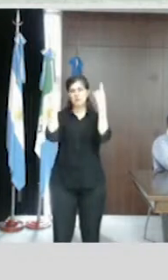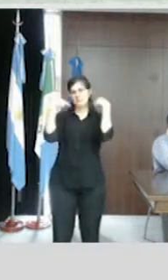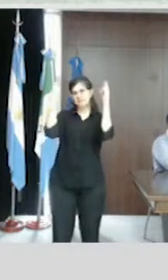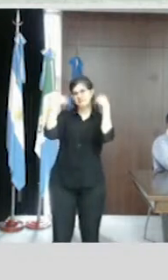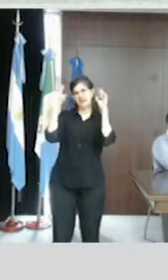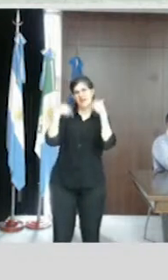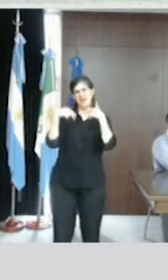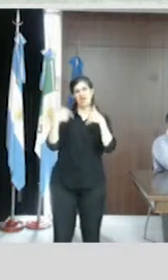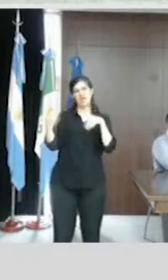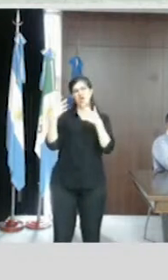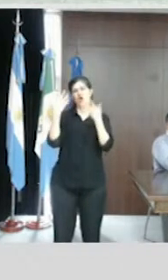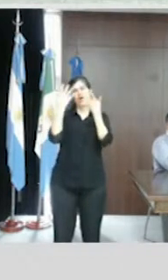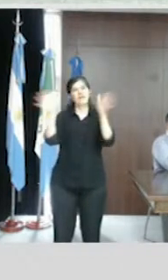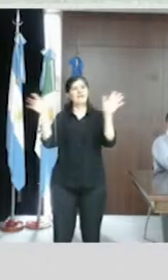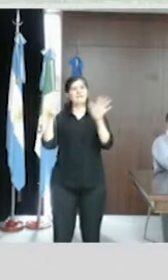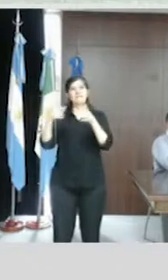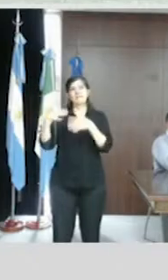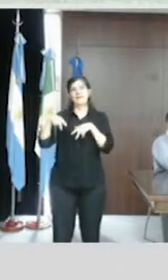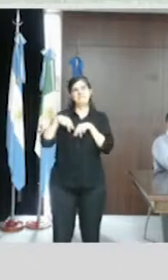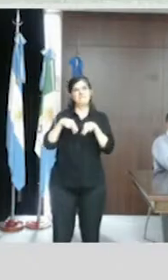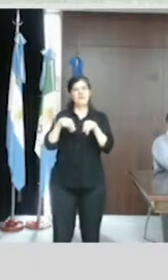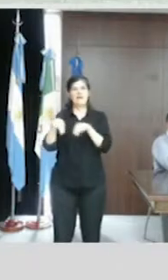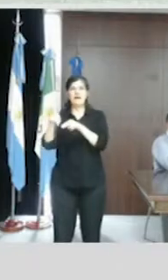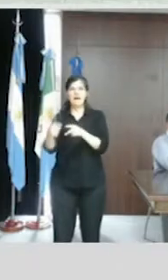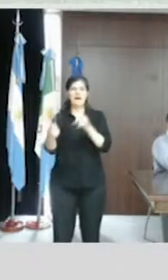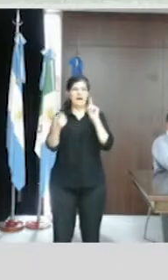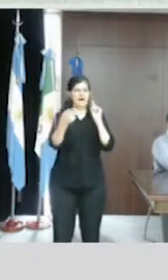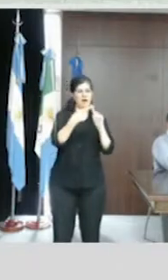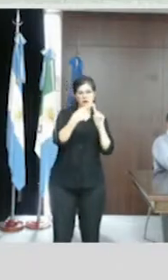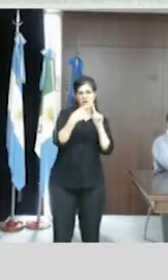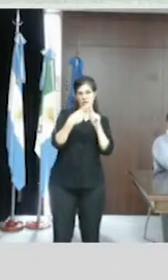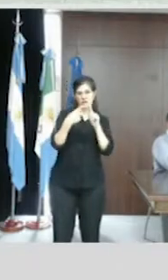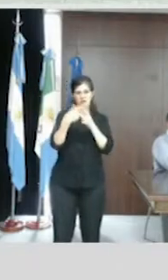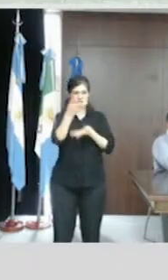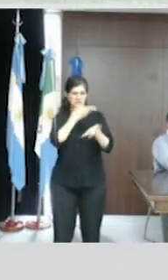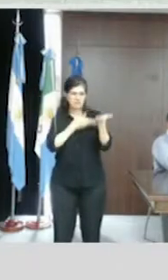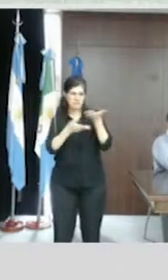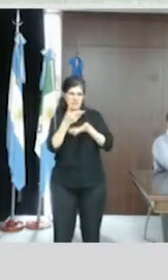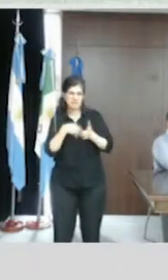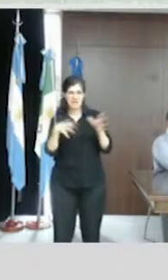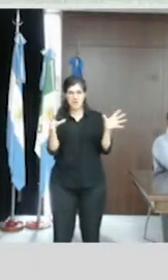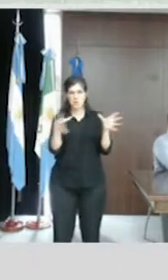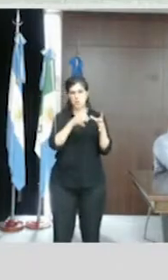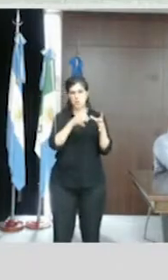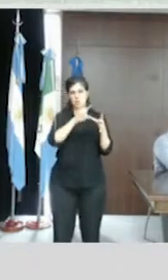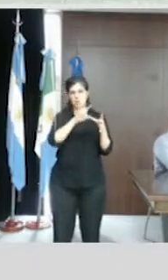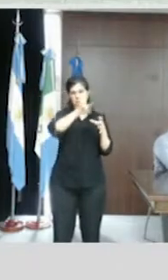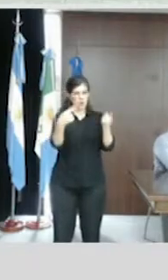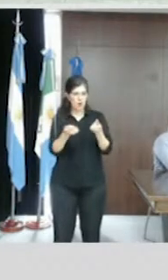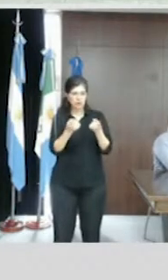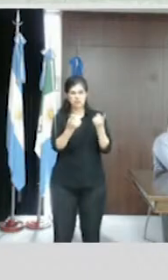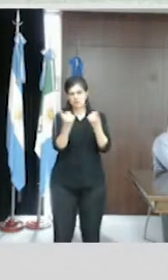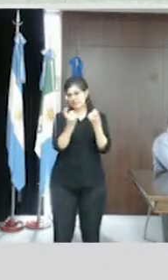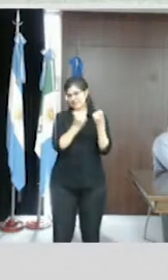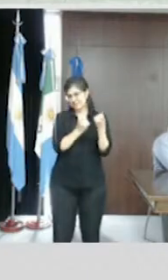relaciones interpersonales. Somos seres humanos que no podemos estar solos. Necesitamos de otro